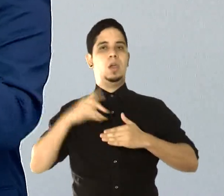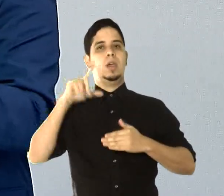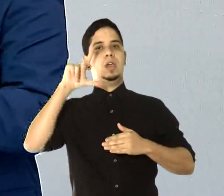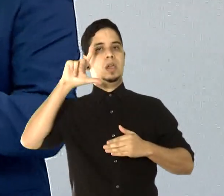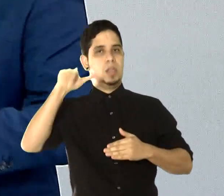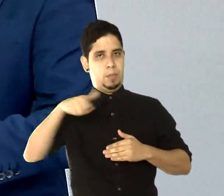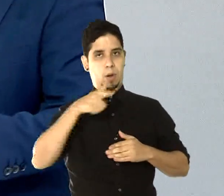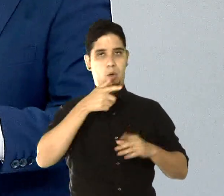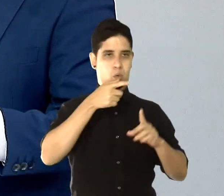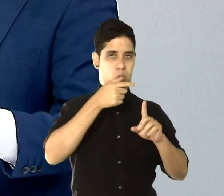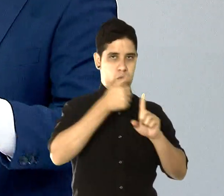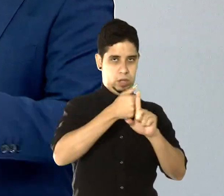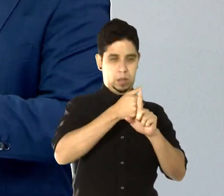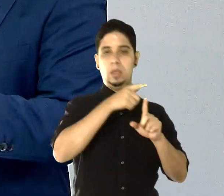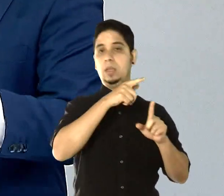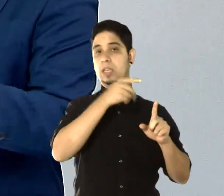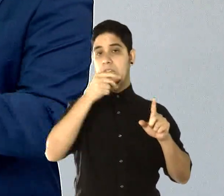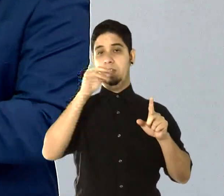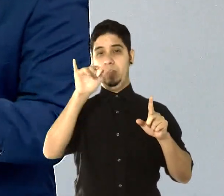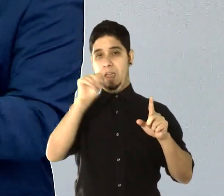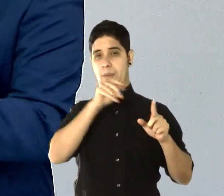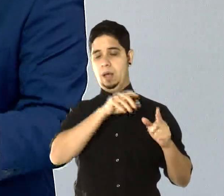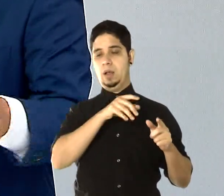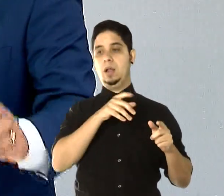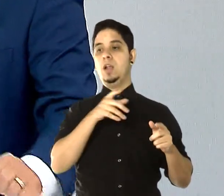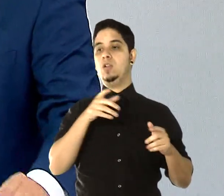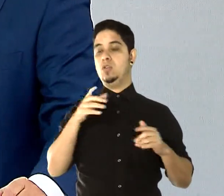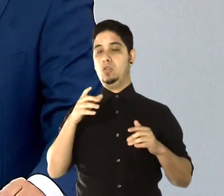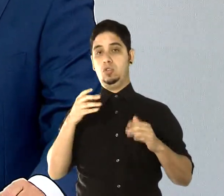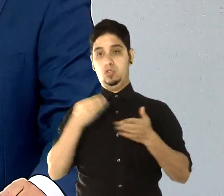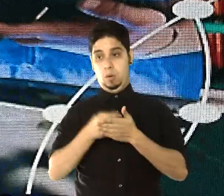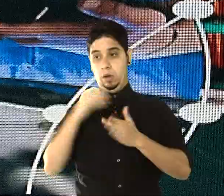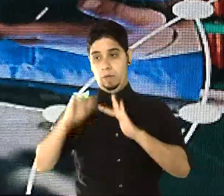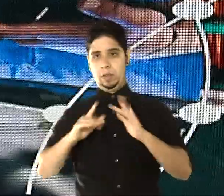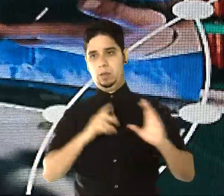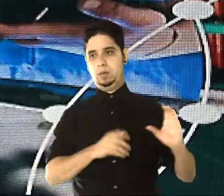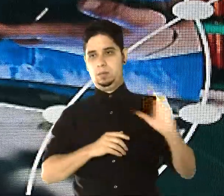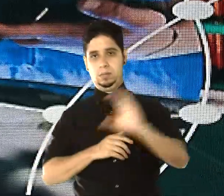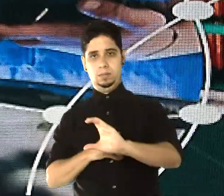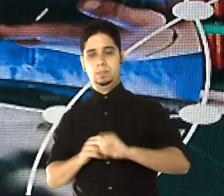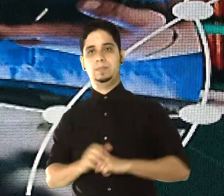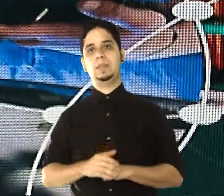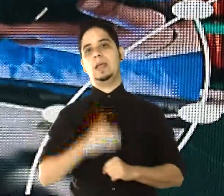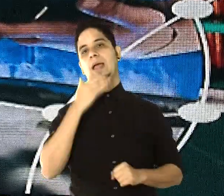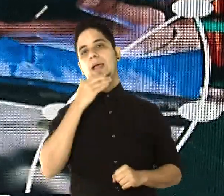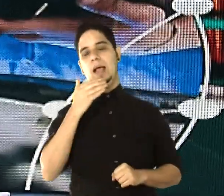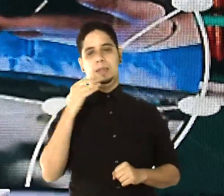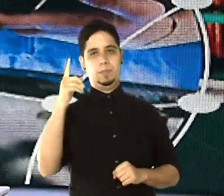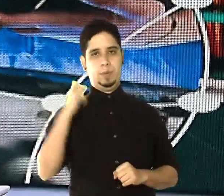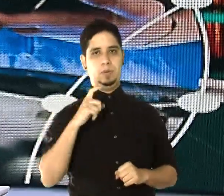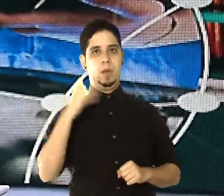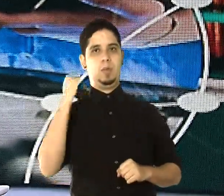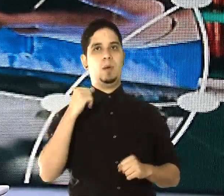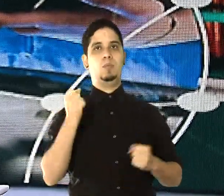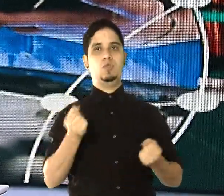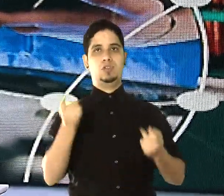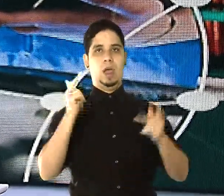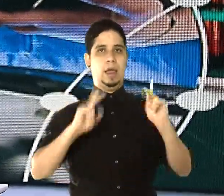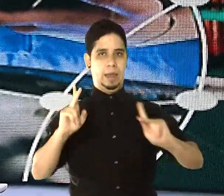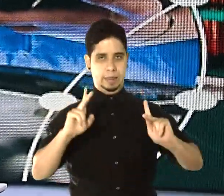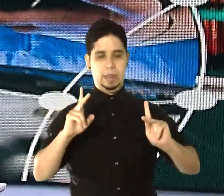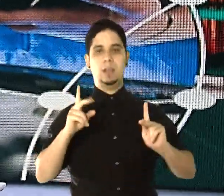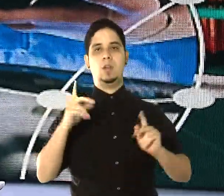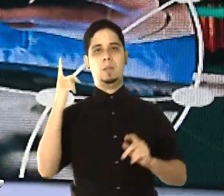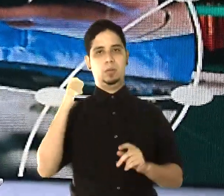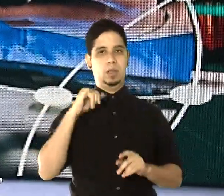ustedes y FEMA pues le reintegran o parean los fondos. Gracias por la pregunta, porque hay personas que nos hacen el